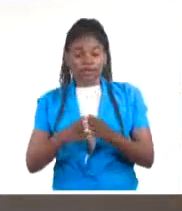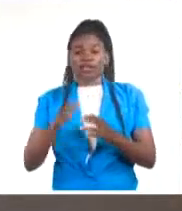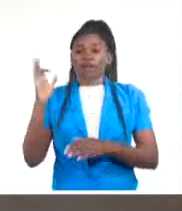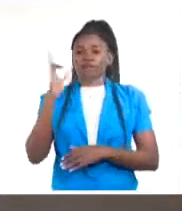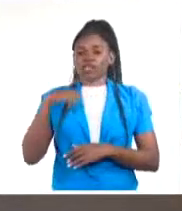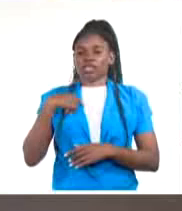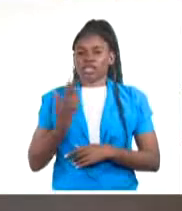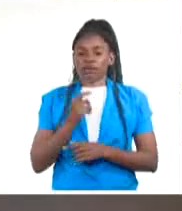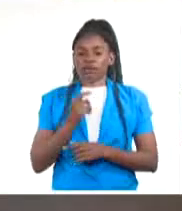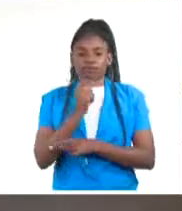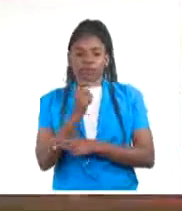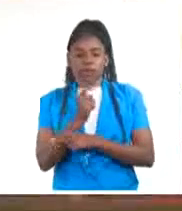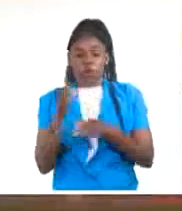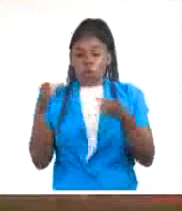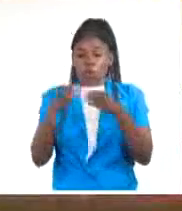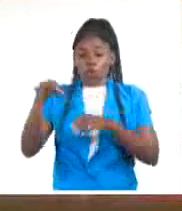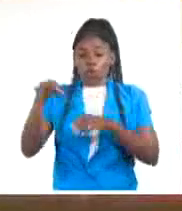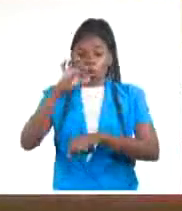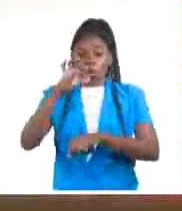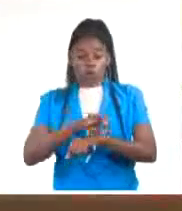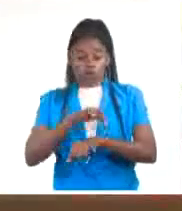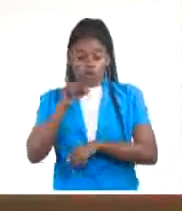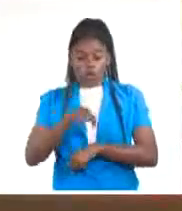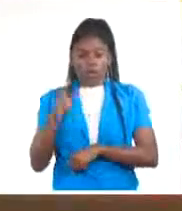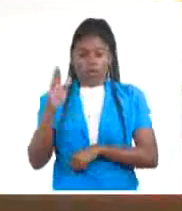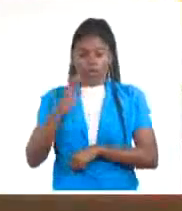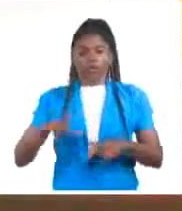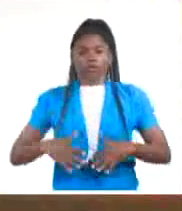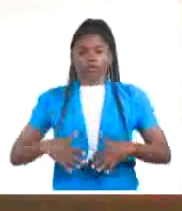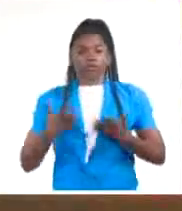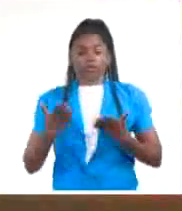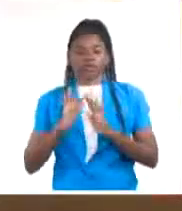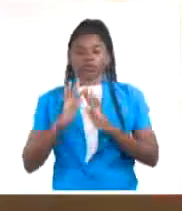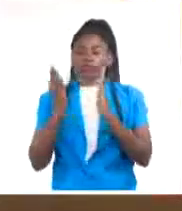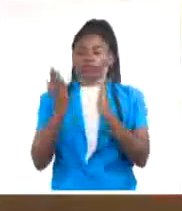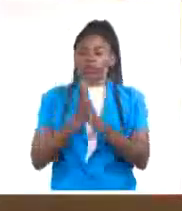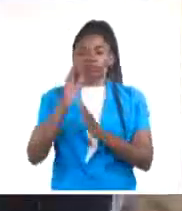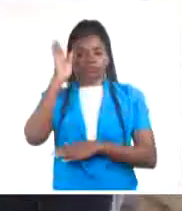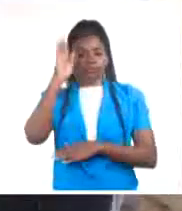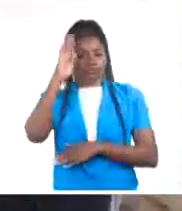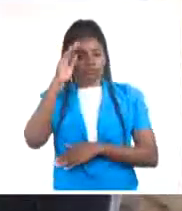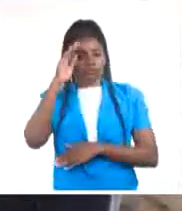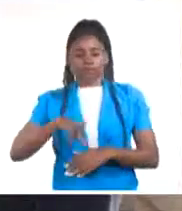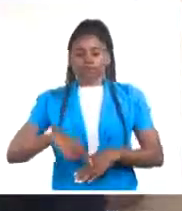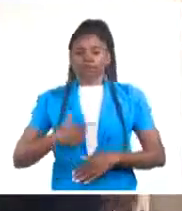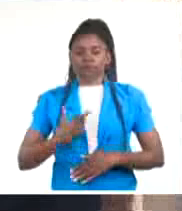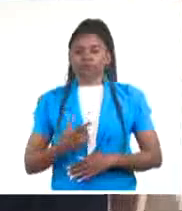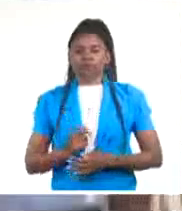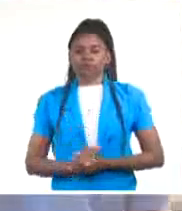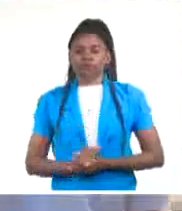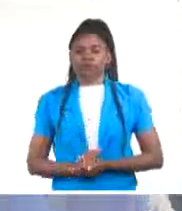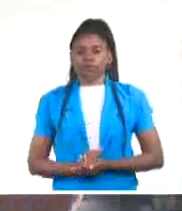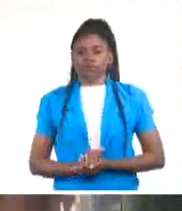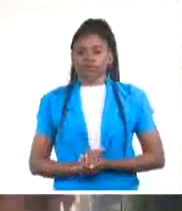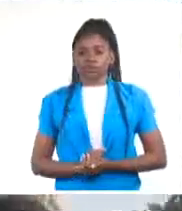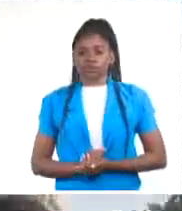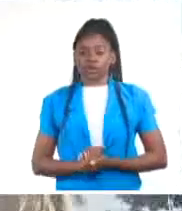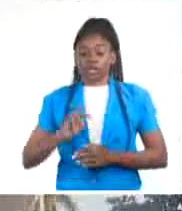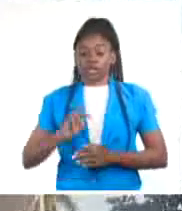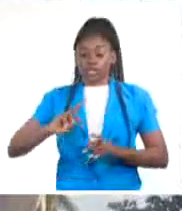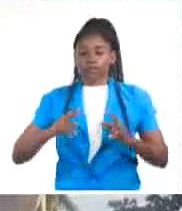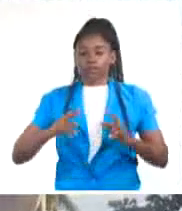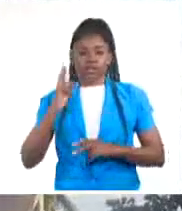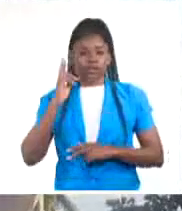a 8 colmenitas del territorio, que regalaron miel a todos. Martí renace al alba de este 28 de